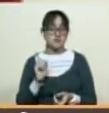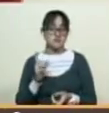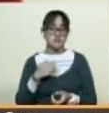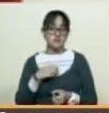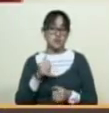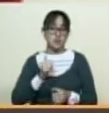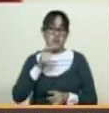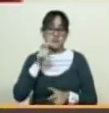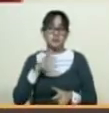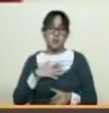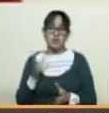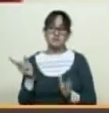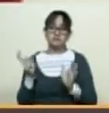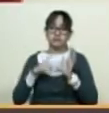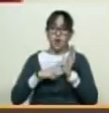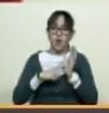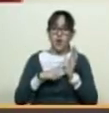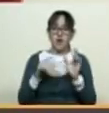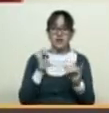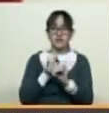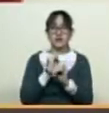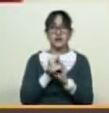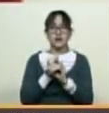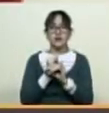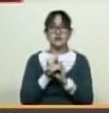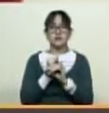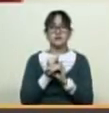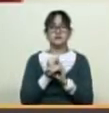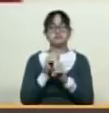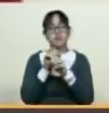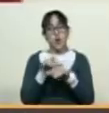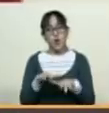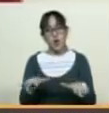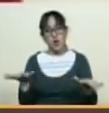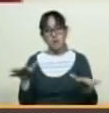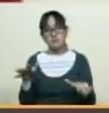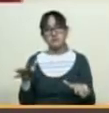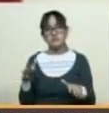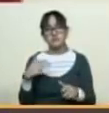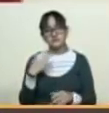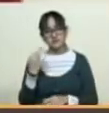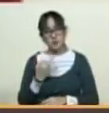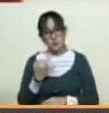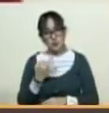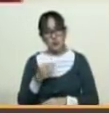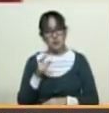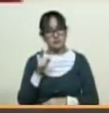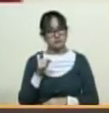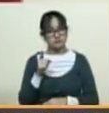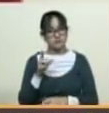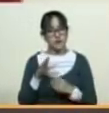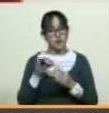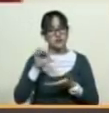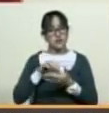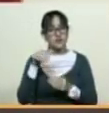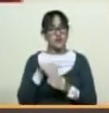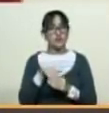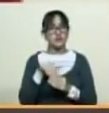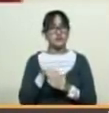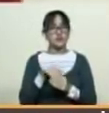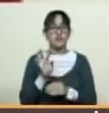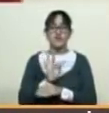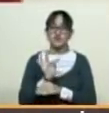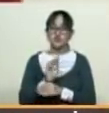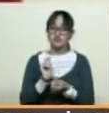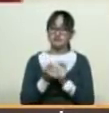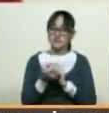decir, cualquier persona puede meterse en la página del Consejo y ver y asegurarse que efectivamente todos esos centros de votación